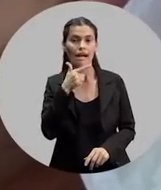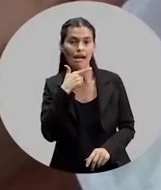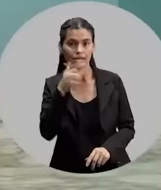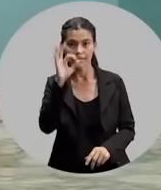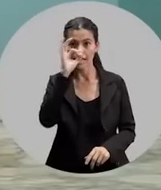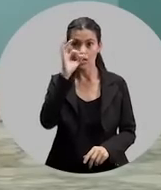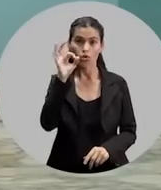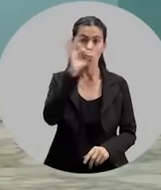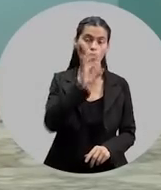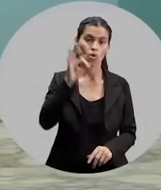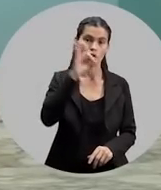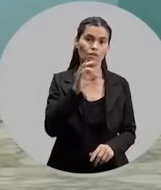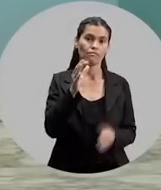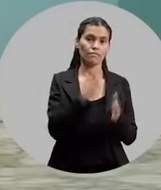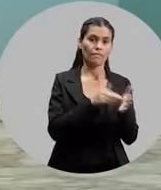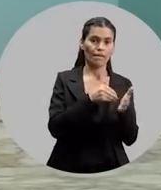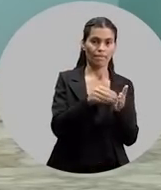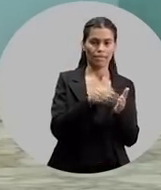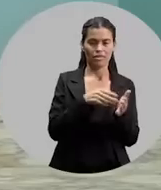o grasa de cerdo.